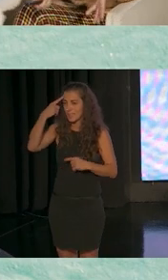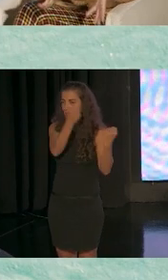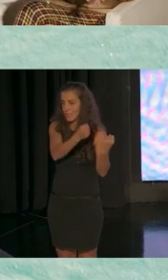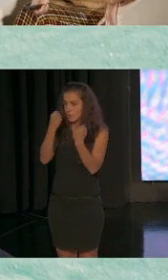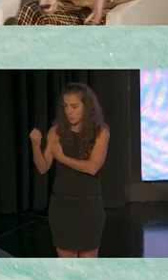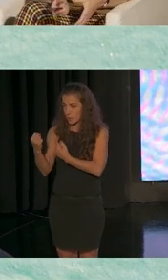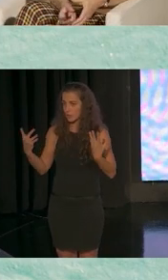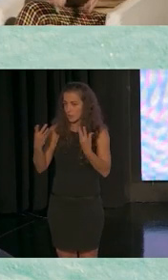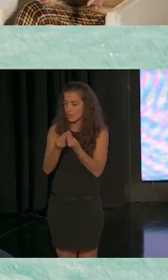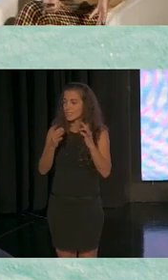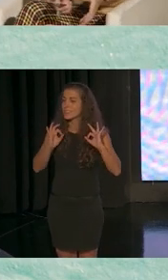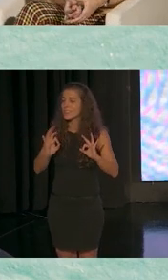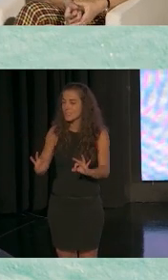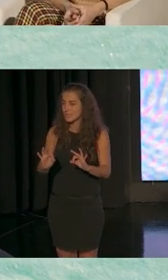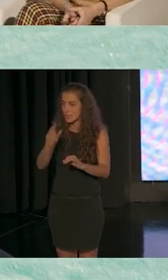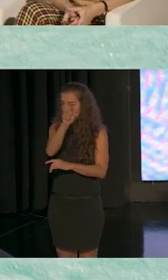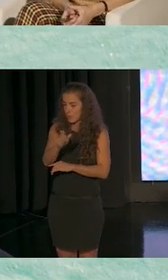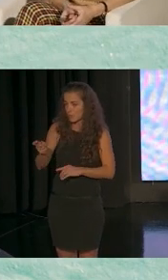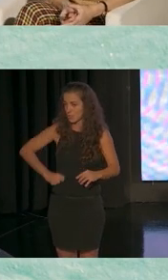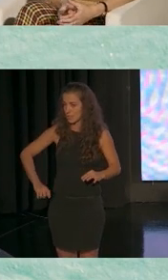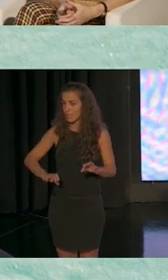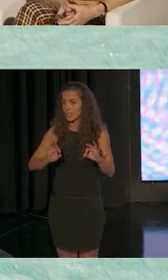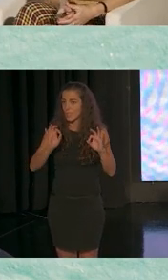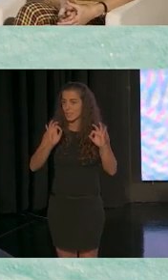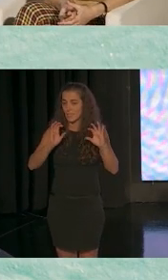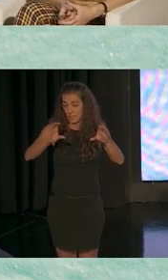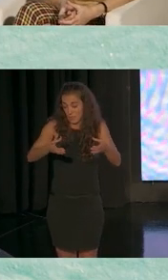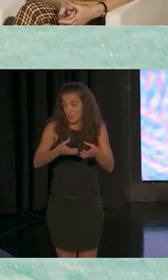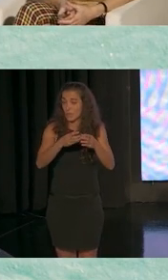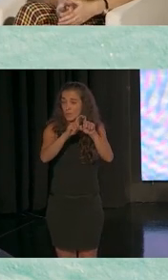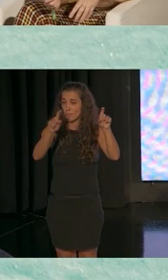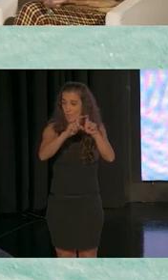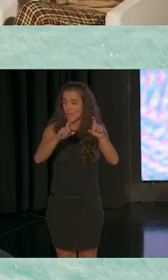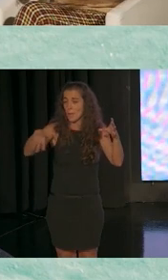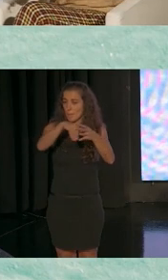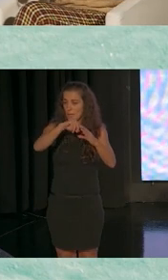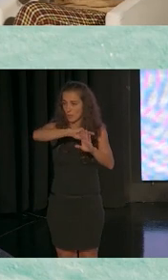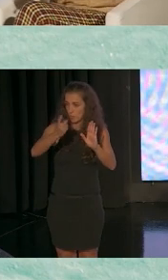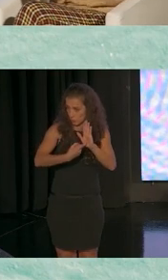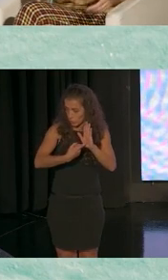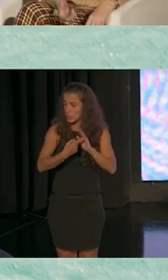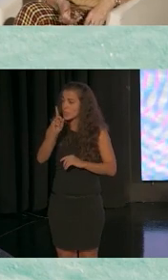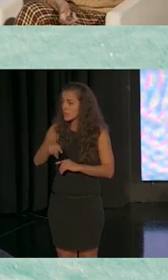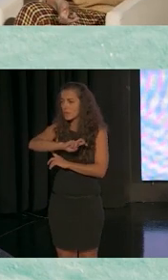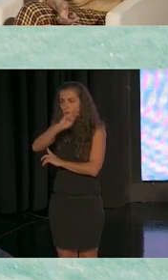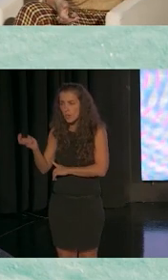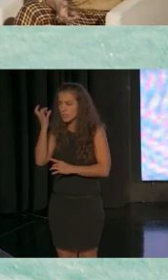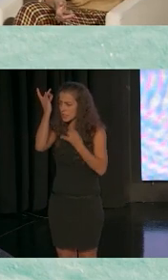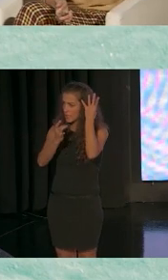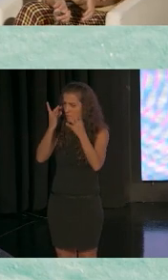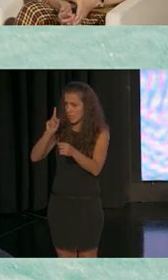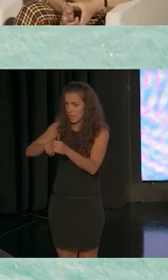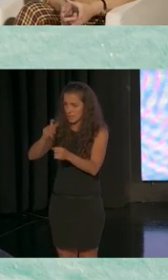para personas de profesionales de plena inclusión sobre la atención temprana que queremos y hemos participado en otras muchas actividades